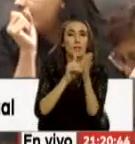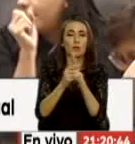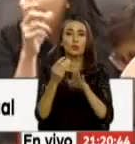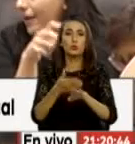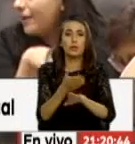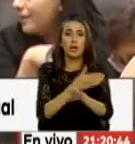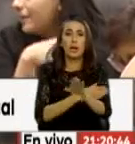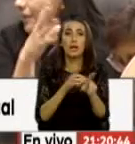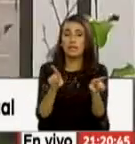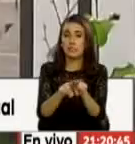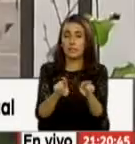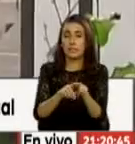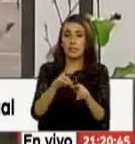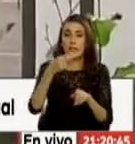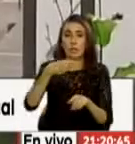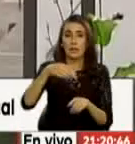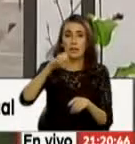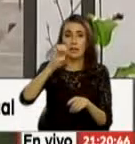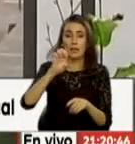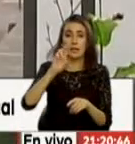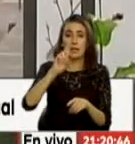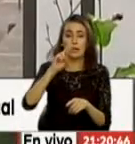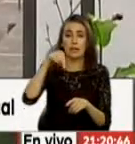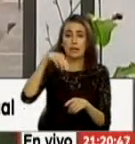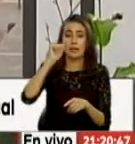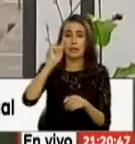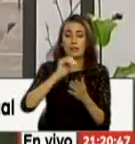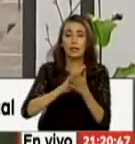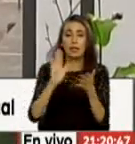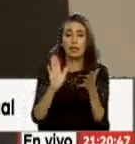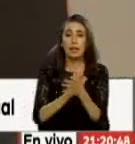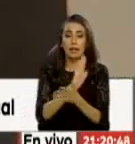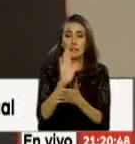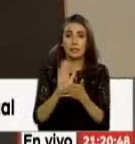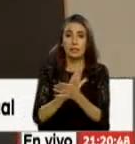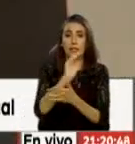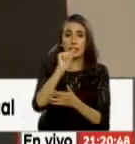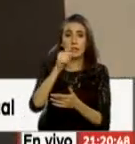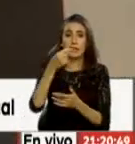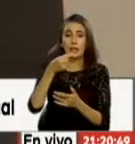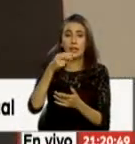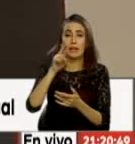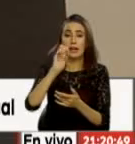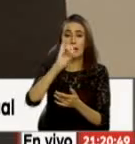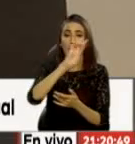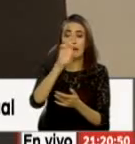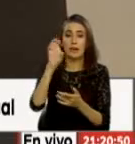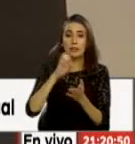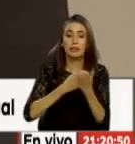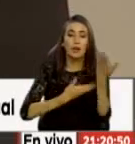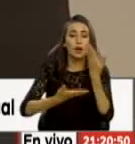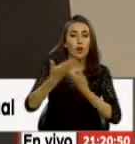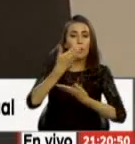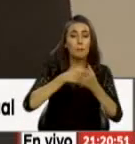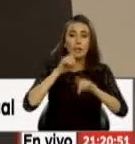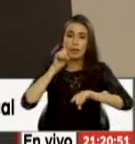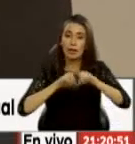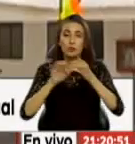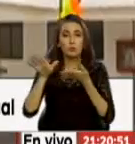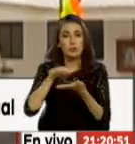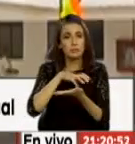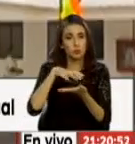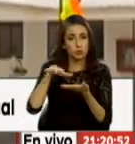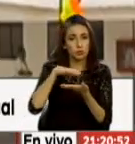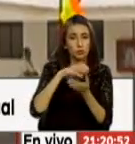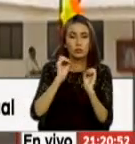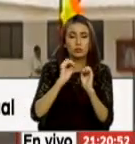mismo día en que Hernán Ulloa, abogado de 10 víctimas del Colegio Aguirre Abad de Guayaquil, acudió a la asamblea con el afán de compartir inquietudes relacionadas con